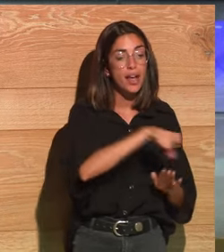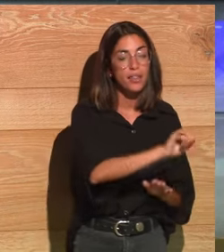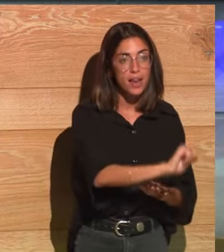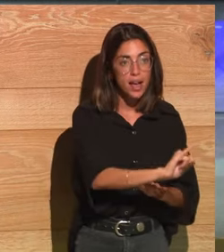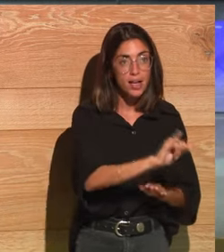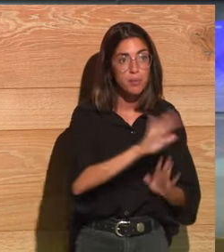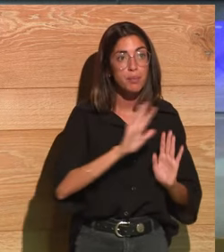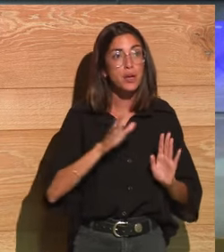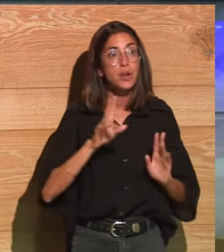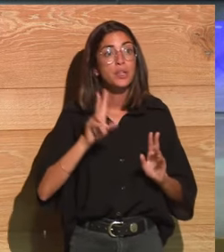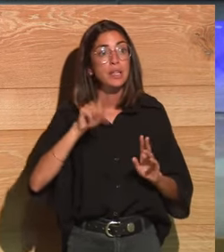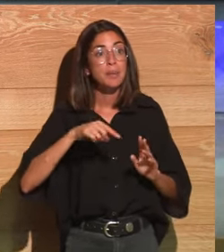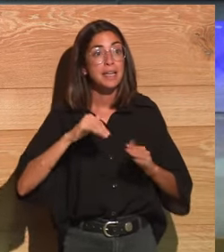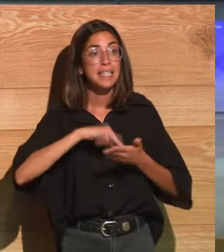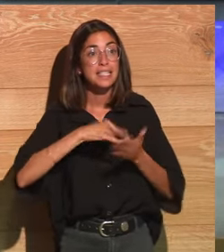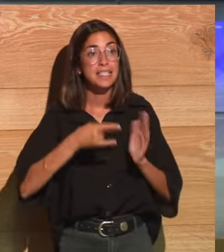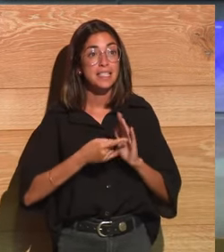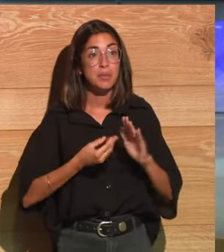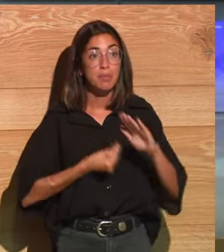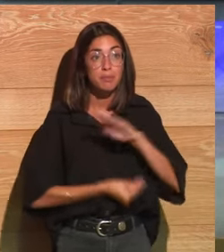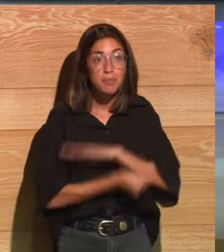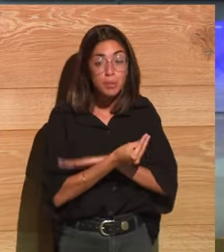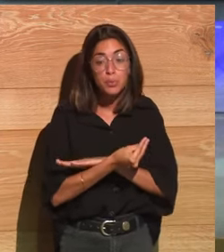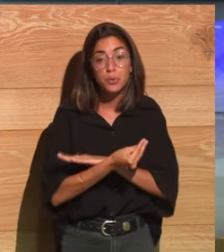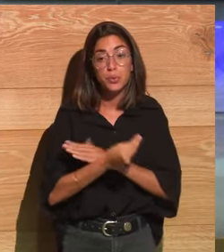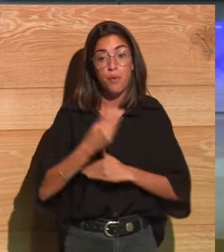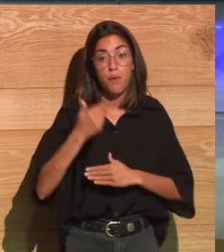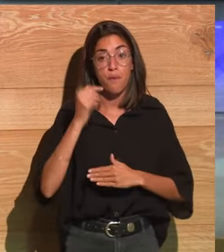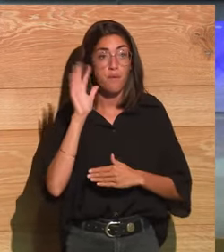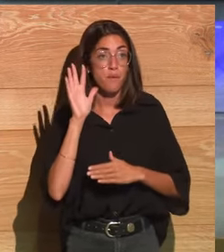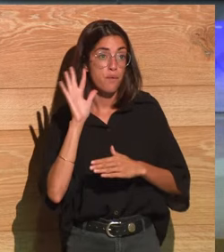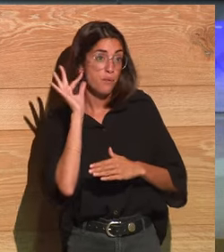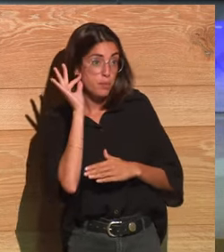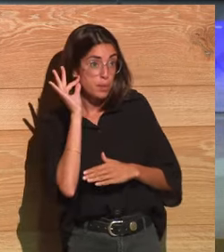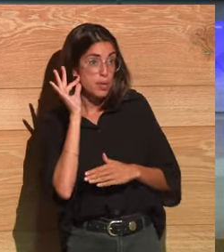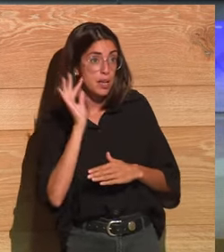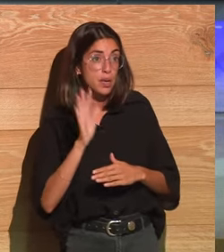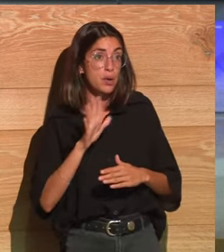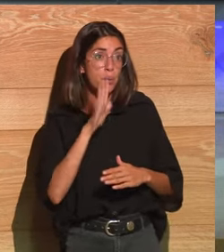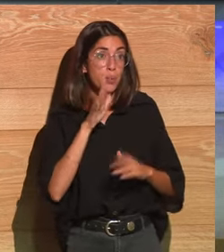sistema reproductor femenino, que están asociados a un cambio de estilo de vida. ¿Por qué?